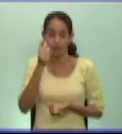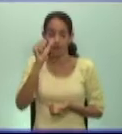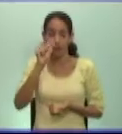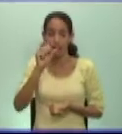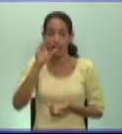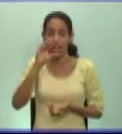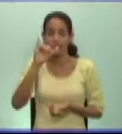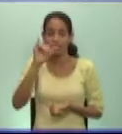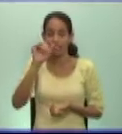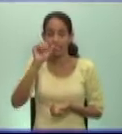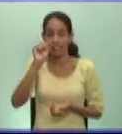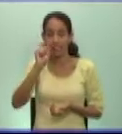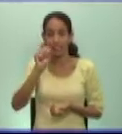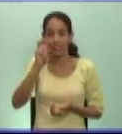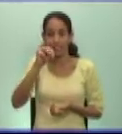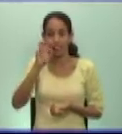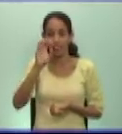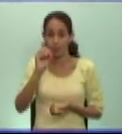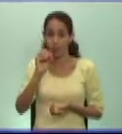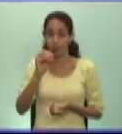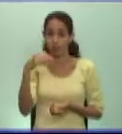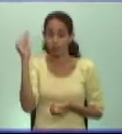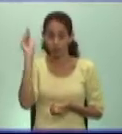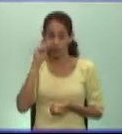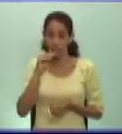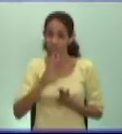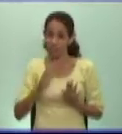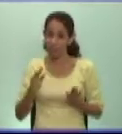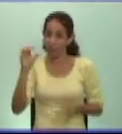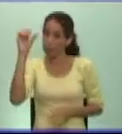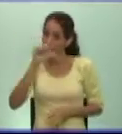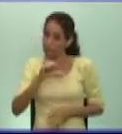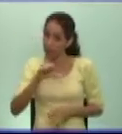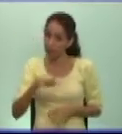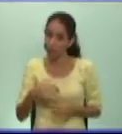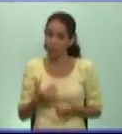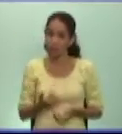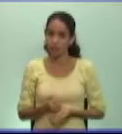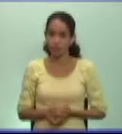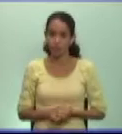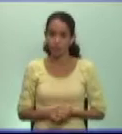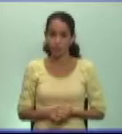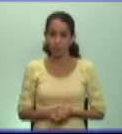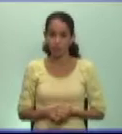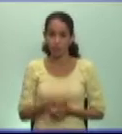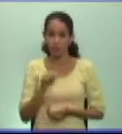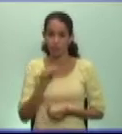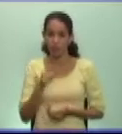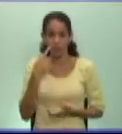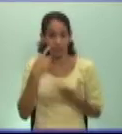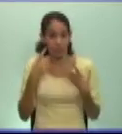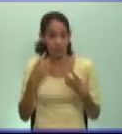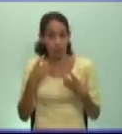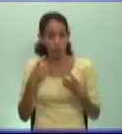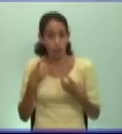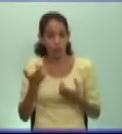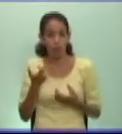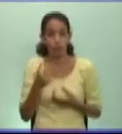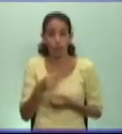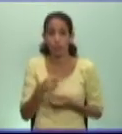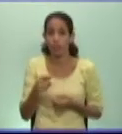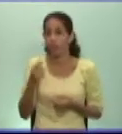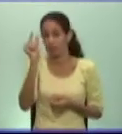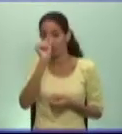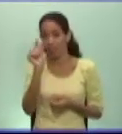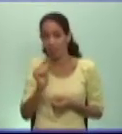dominio mundial con todas sus particularidades. Reconocemos todo lo que es el papel de Alemania, Japón, Italia,